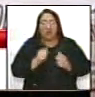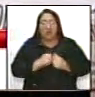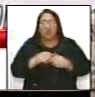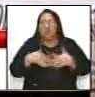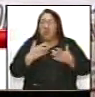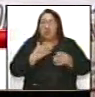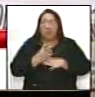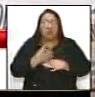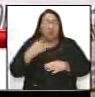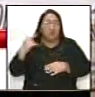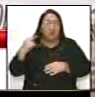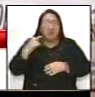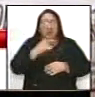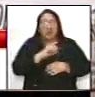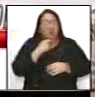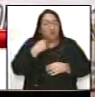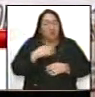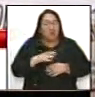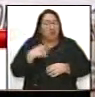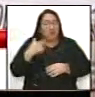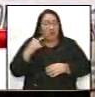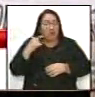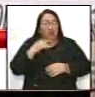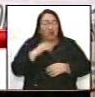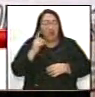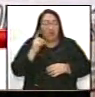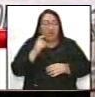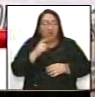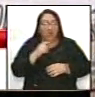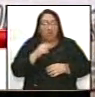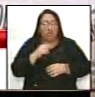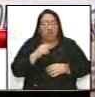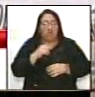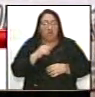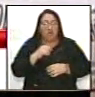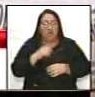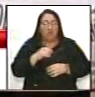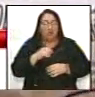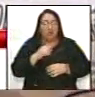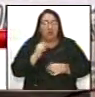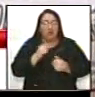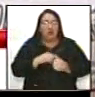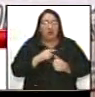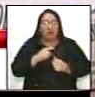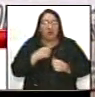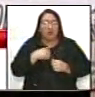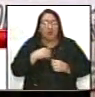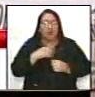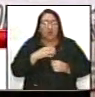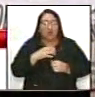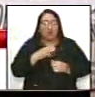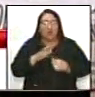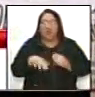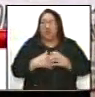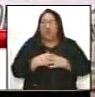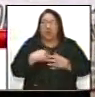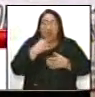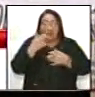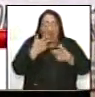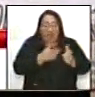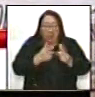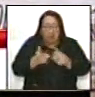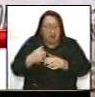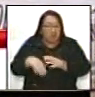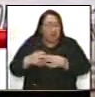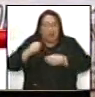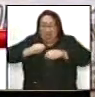volar y que se perderían realmente todos los MIG, no tienen armamento, no tienen repuestos, y por